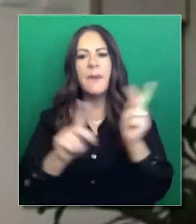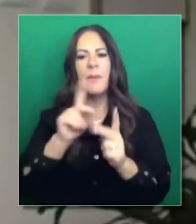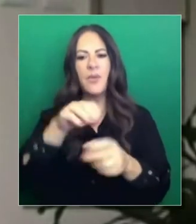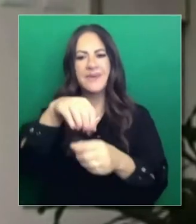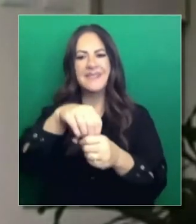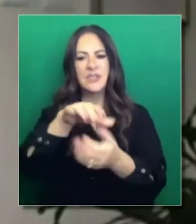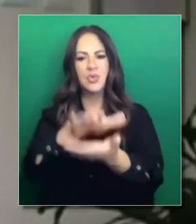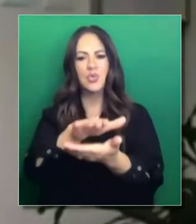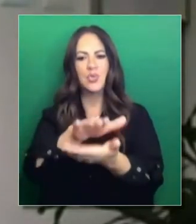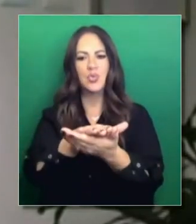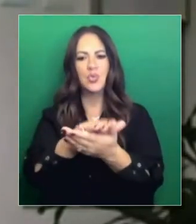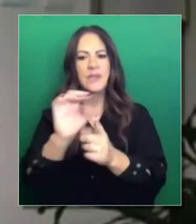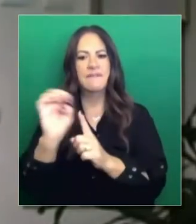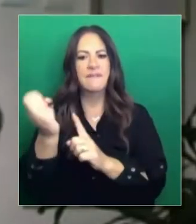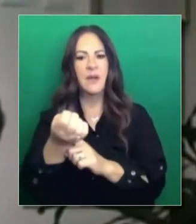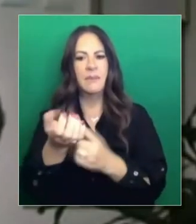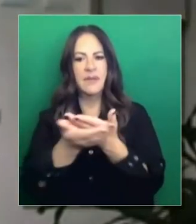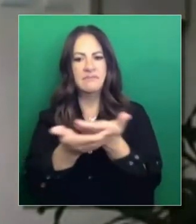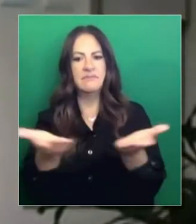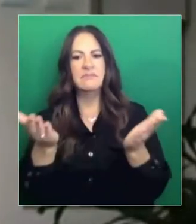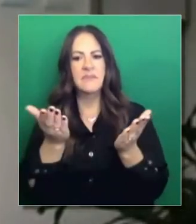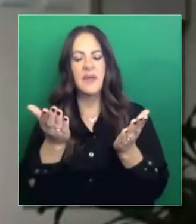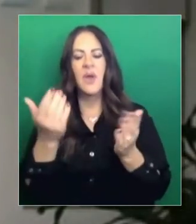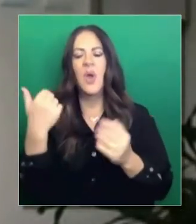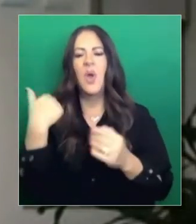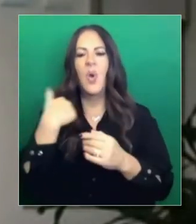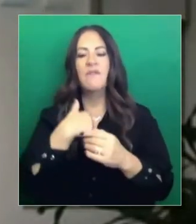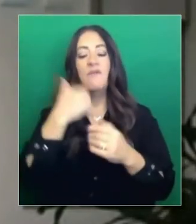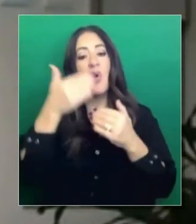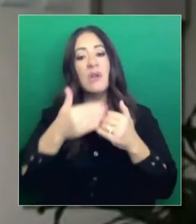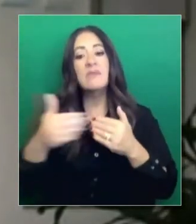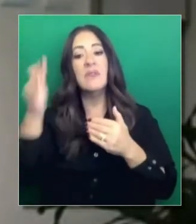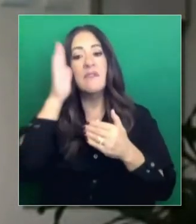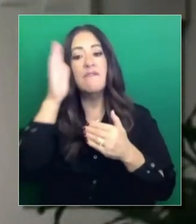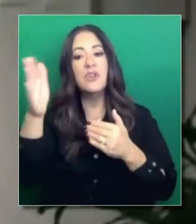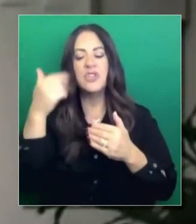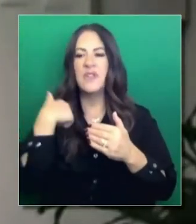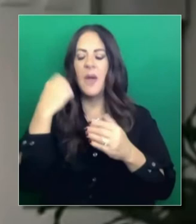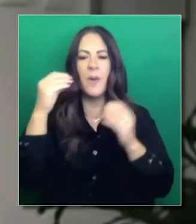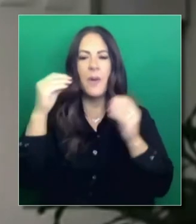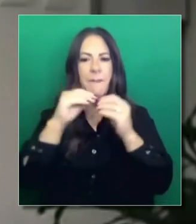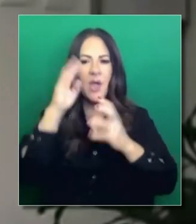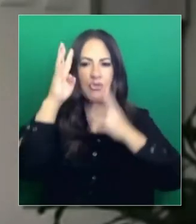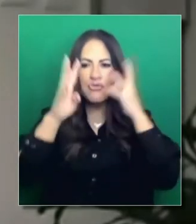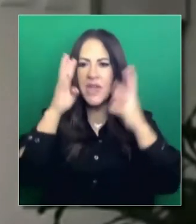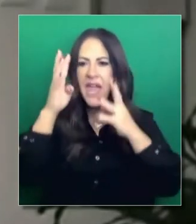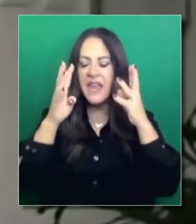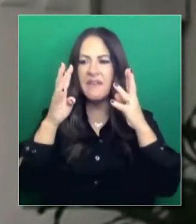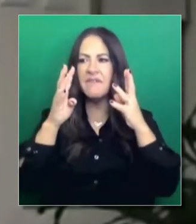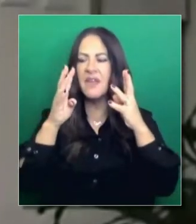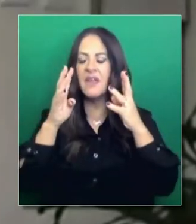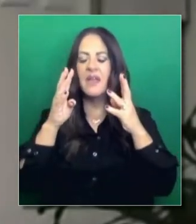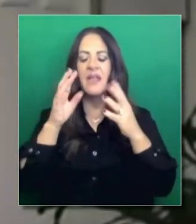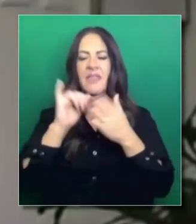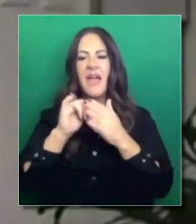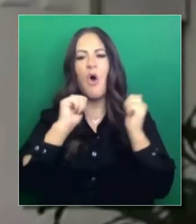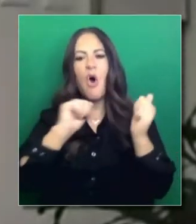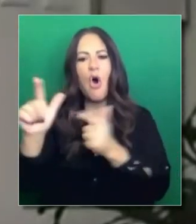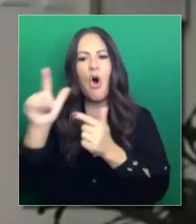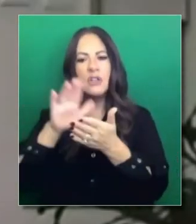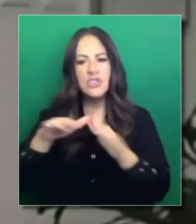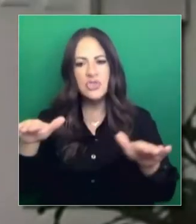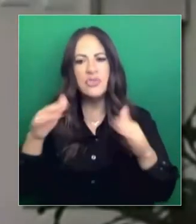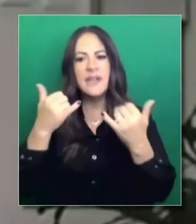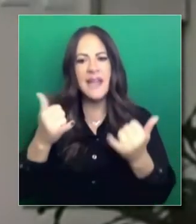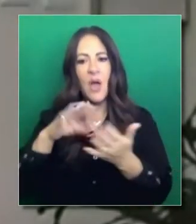Queremos trabajar con todos los que forman parte de la comunidad escolar para reinventar el mismo sistema,